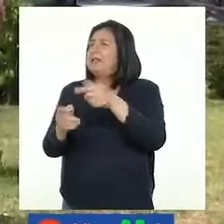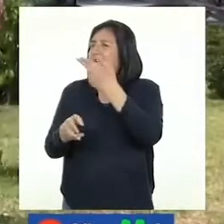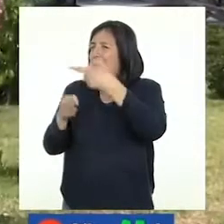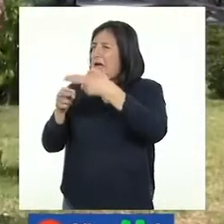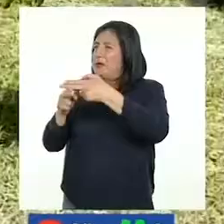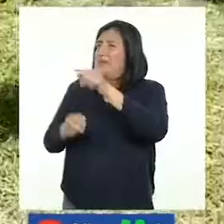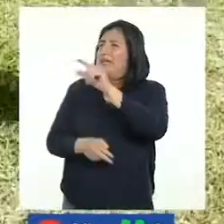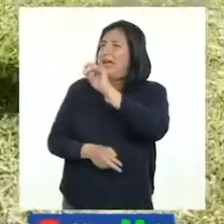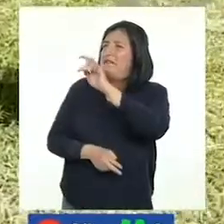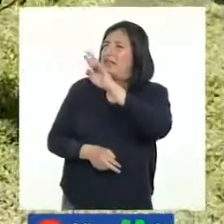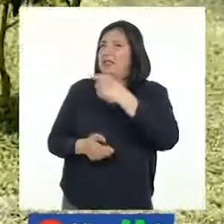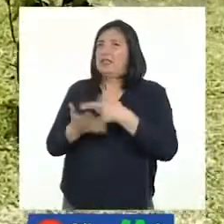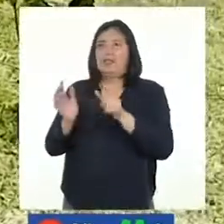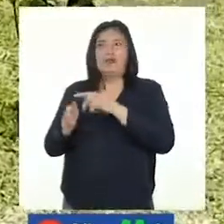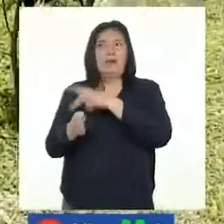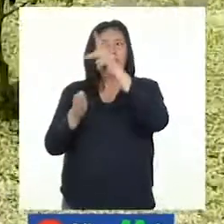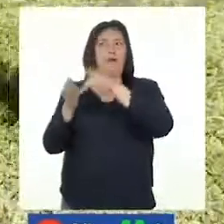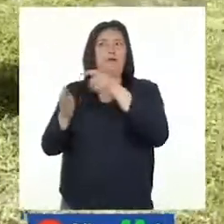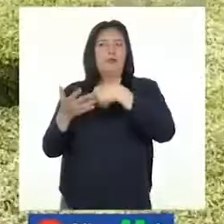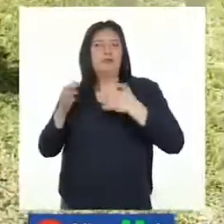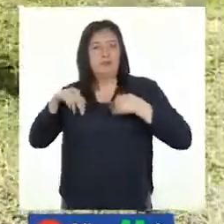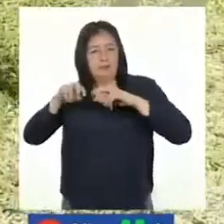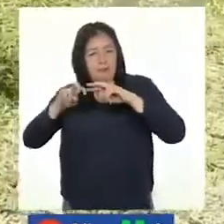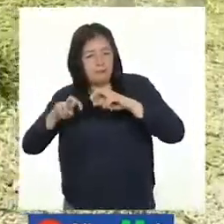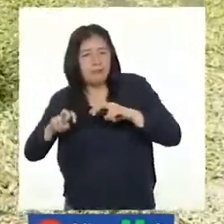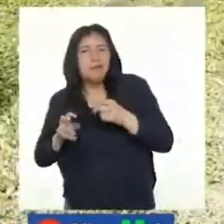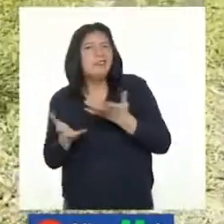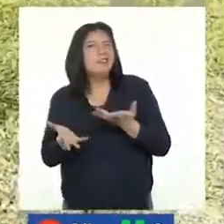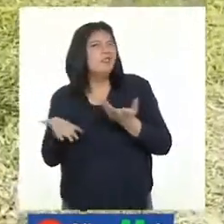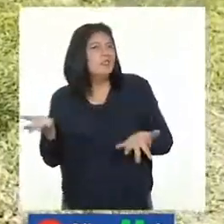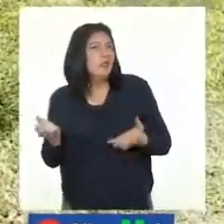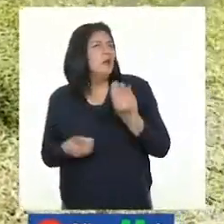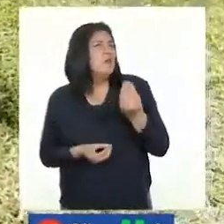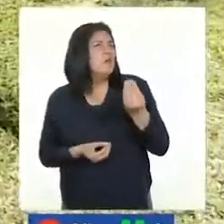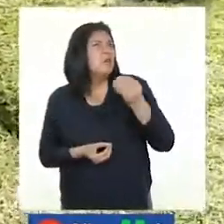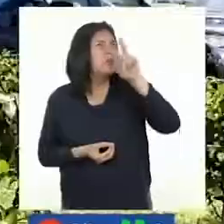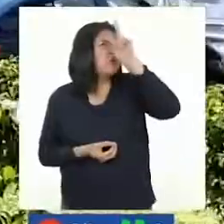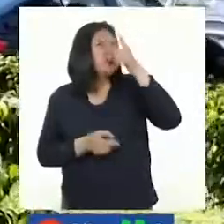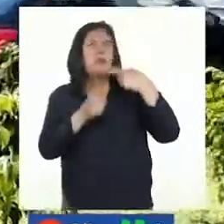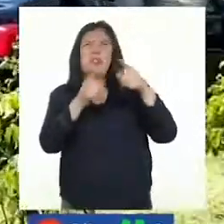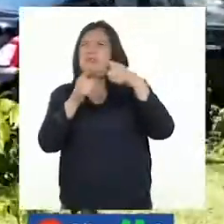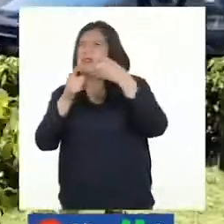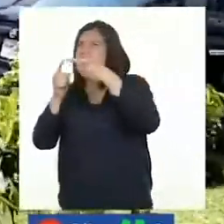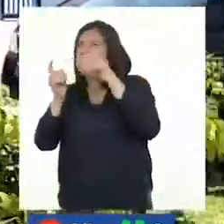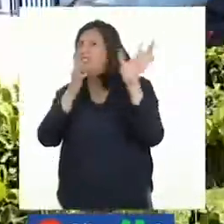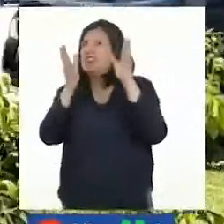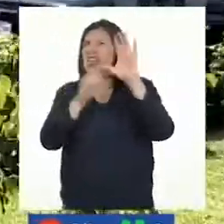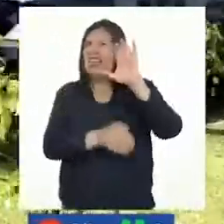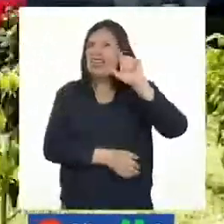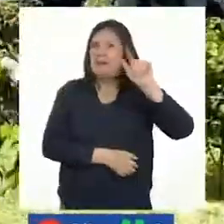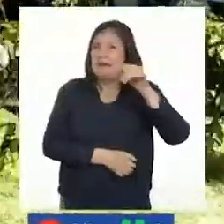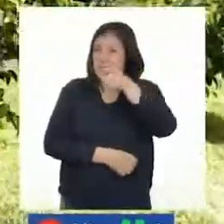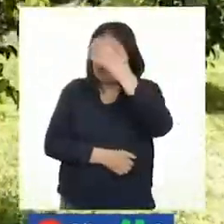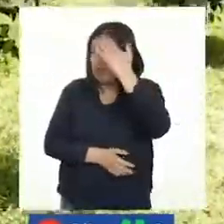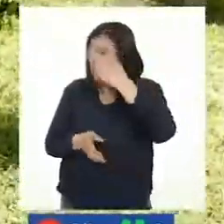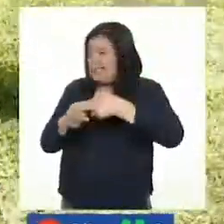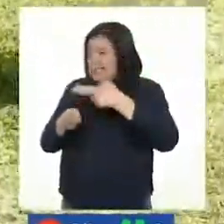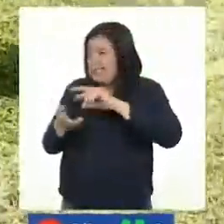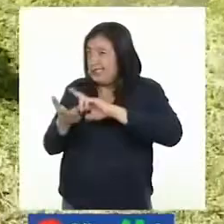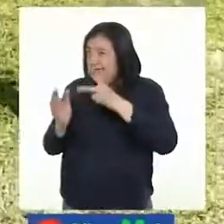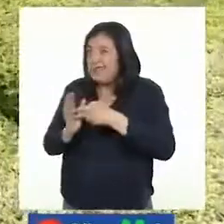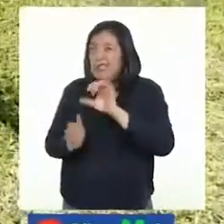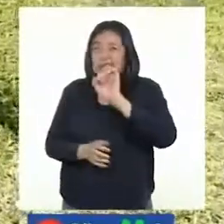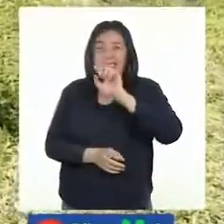una meteoróloga, para nuestra pregunta de investigación, que es ¿por qué el Perú tiene tantos climas? ¿Saben qué significa Cenami?